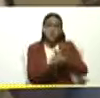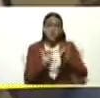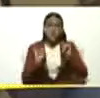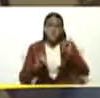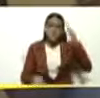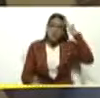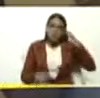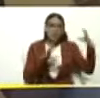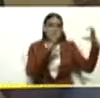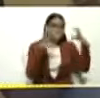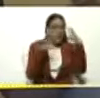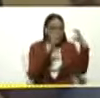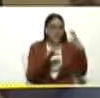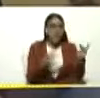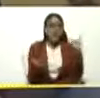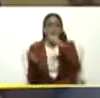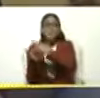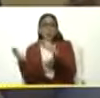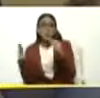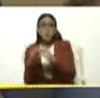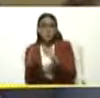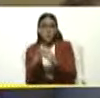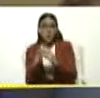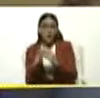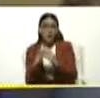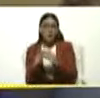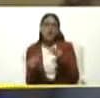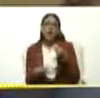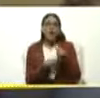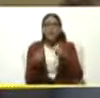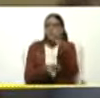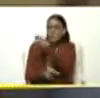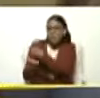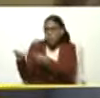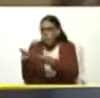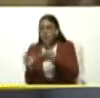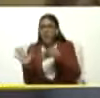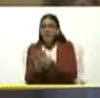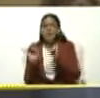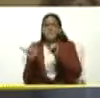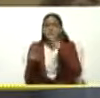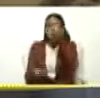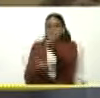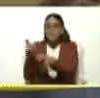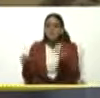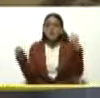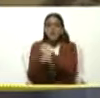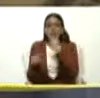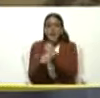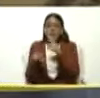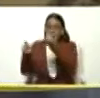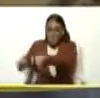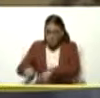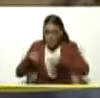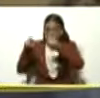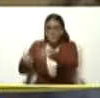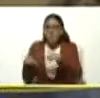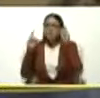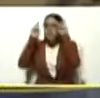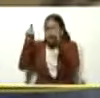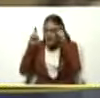regresó a su casa, allí le buscó oficio a sus campesinos, a sus trabajadores, para que no quedaran solamente en el